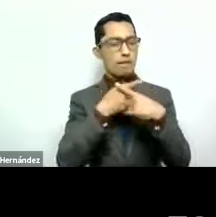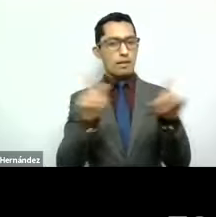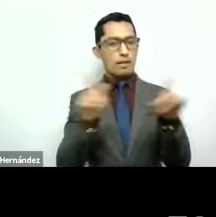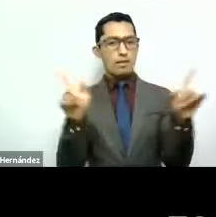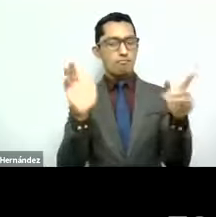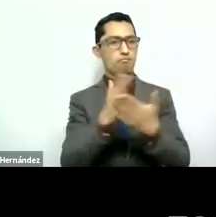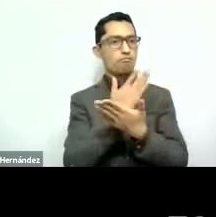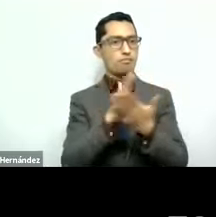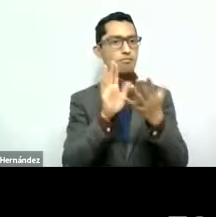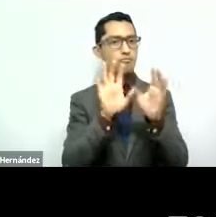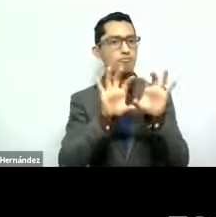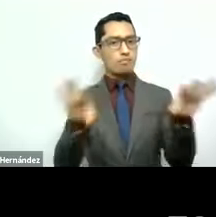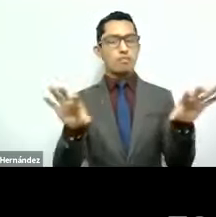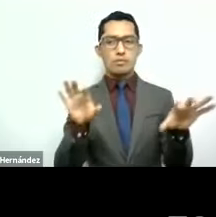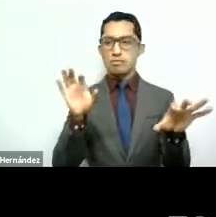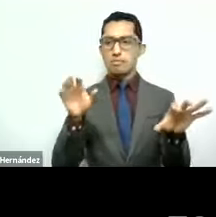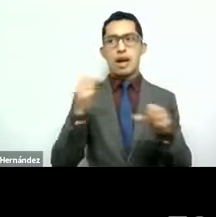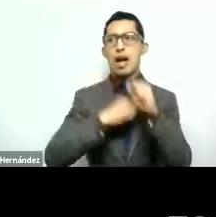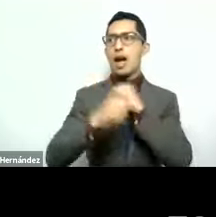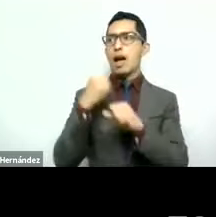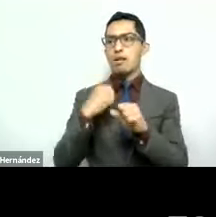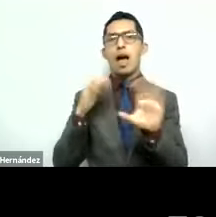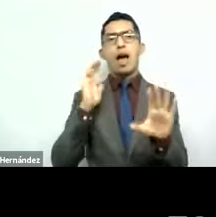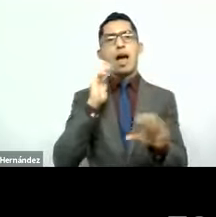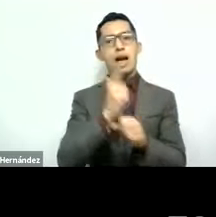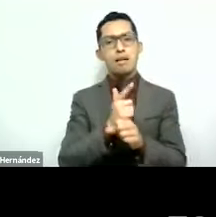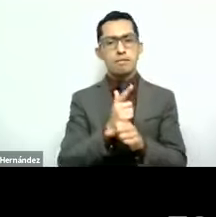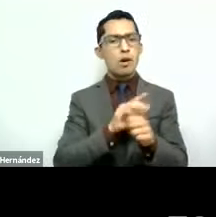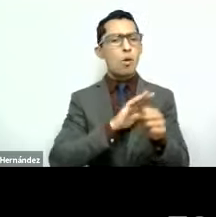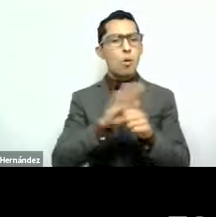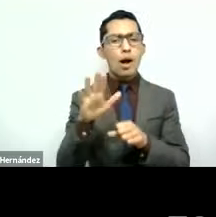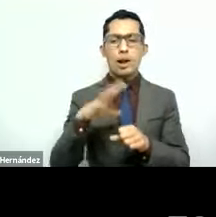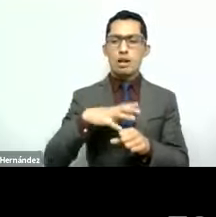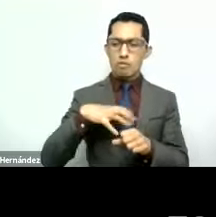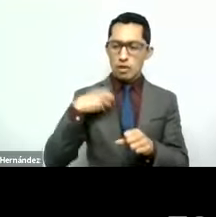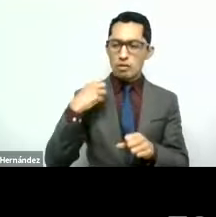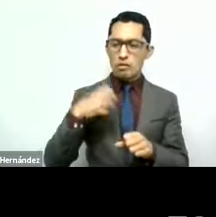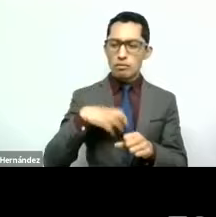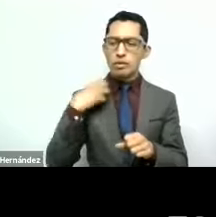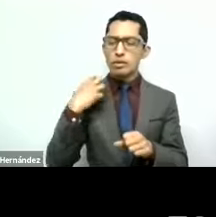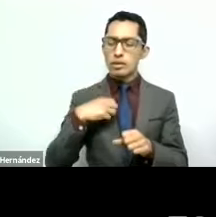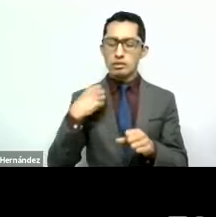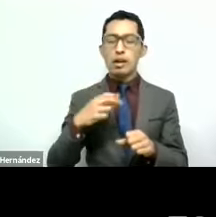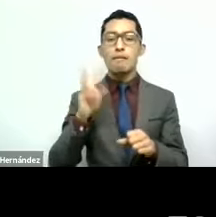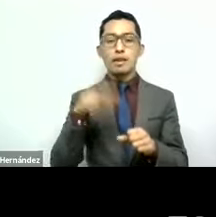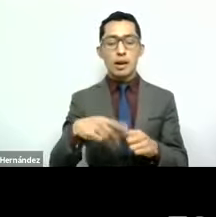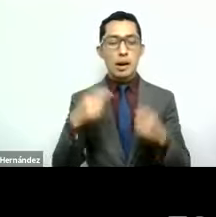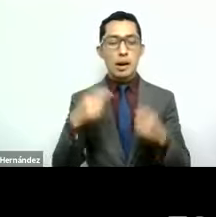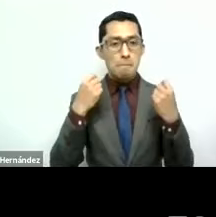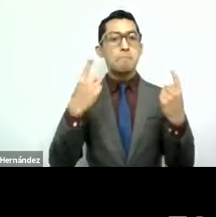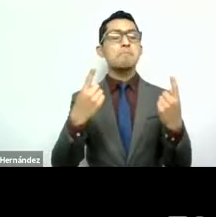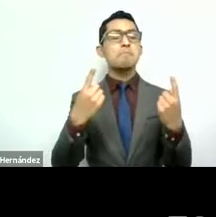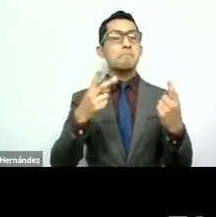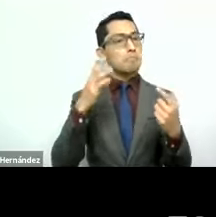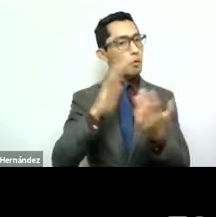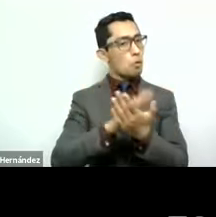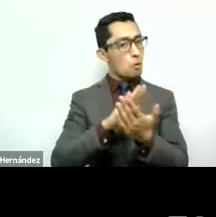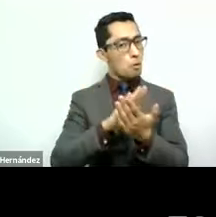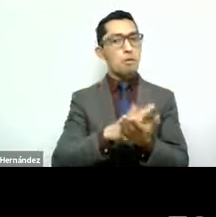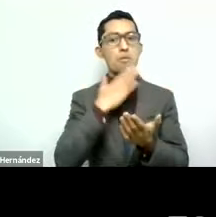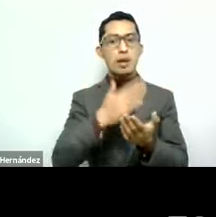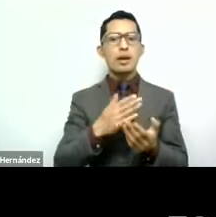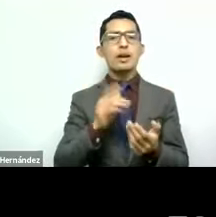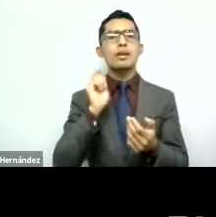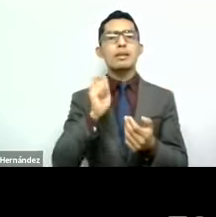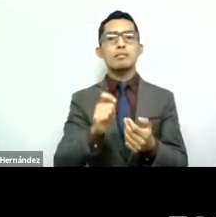siglos se han perpetuado? Pues uno de esos esfuerzos me parecen magníficos y de los que hay que dar cuenta a cada rato, pues es